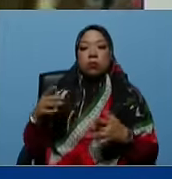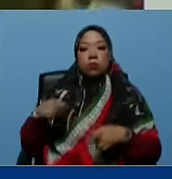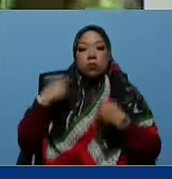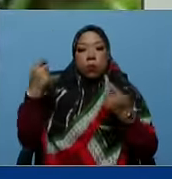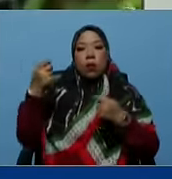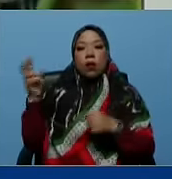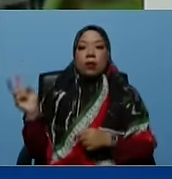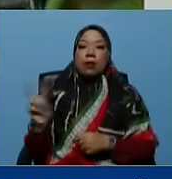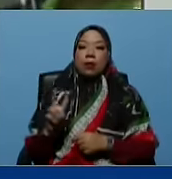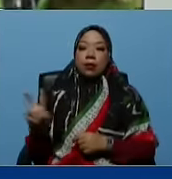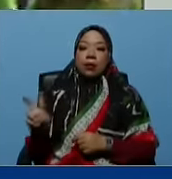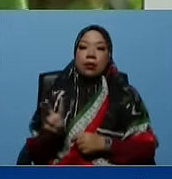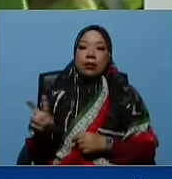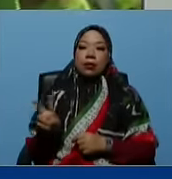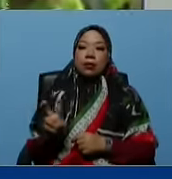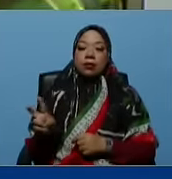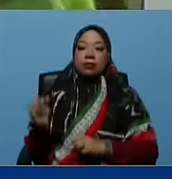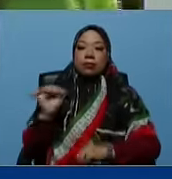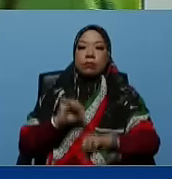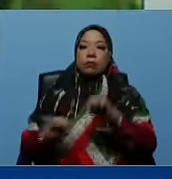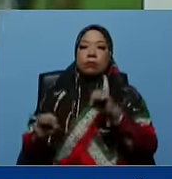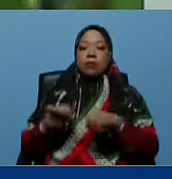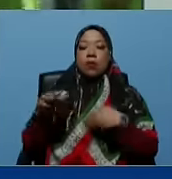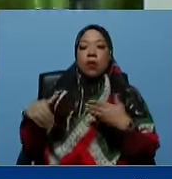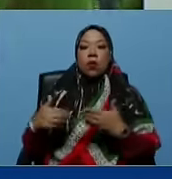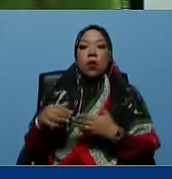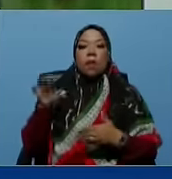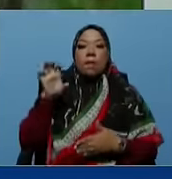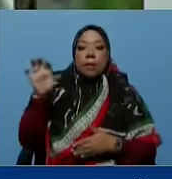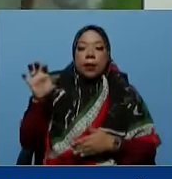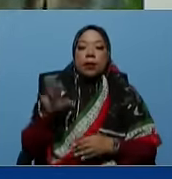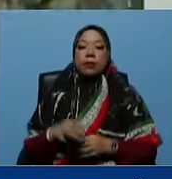de Venezuela. Es defender nuestra patria.